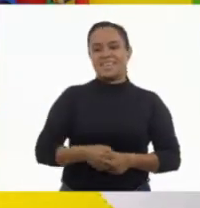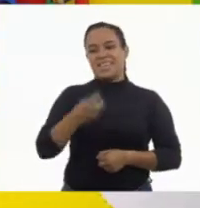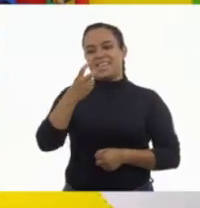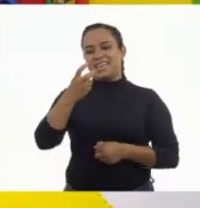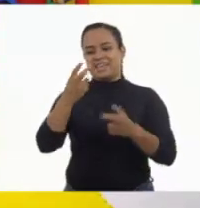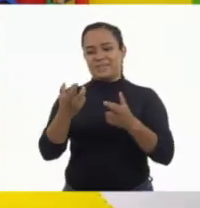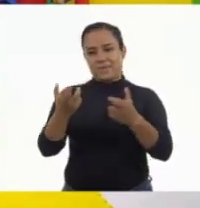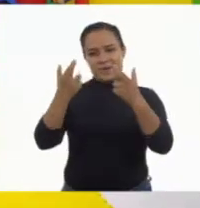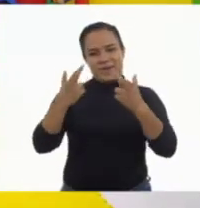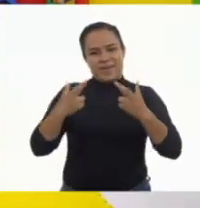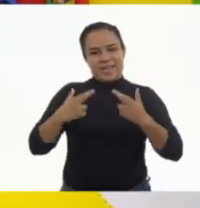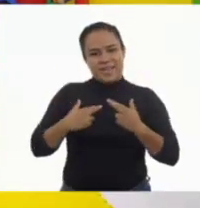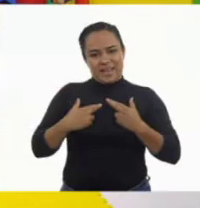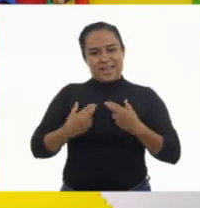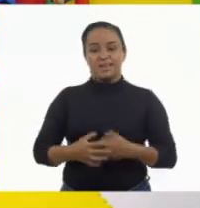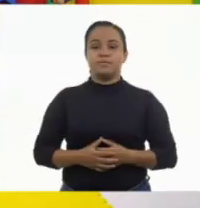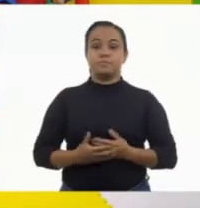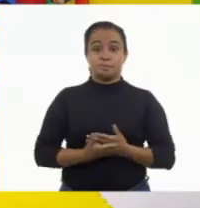regalo! ¡Tu turno!